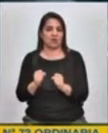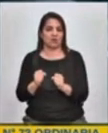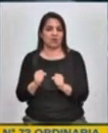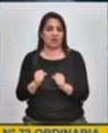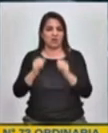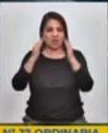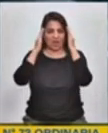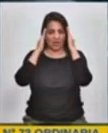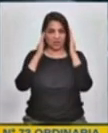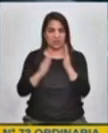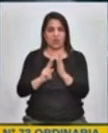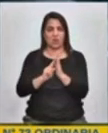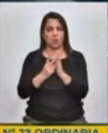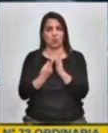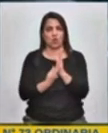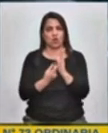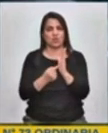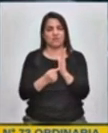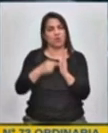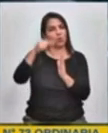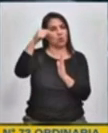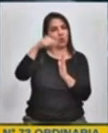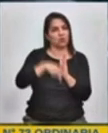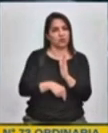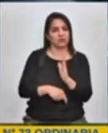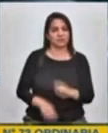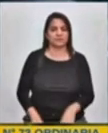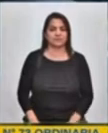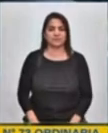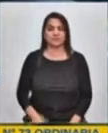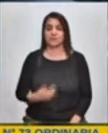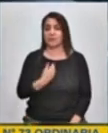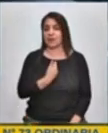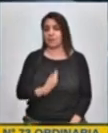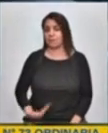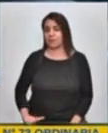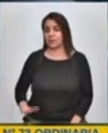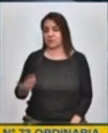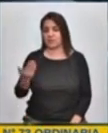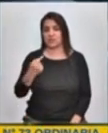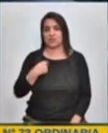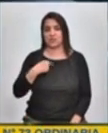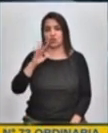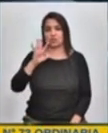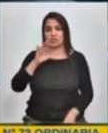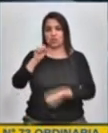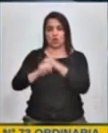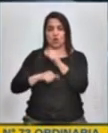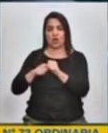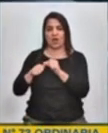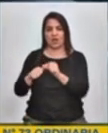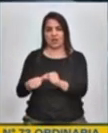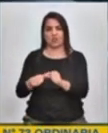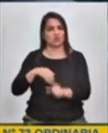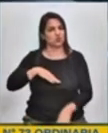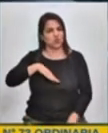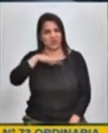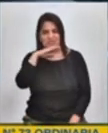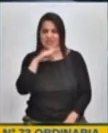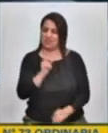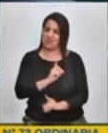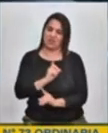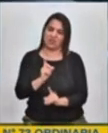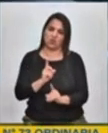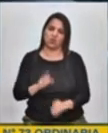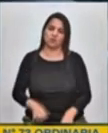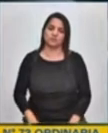abordar una modificación que sea aún más profunda. Presidente, estuve 5 años en este tema, no basta con esto. Nosotros